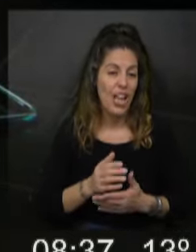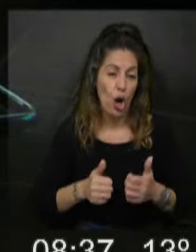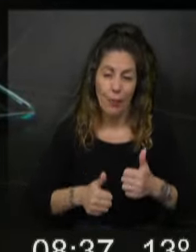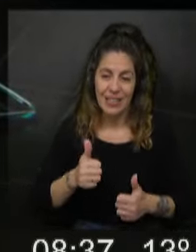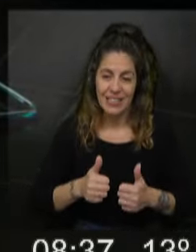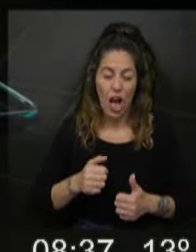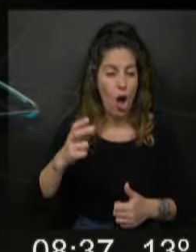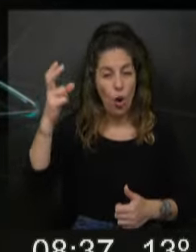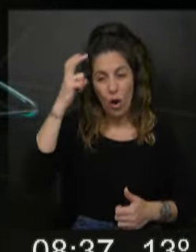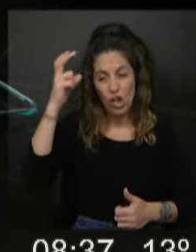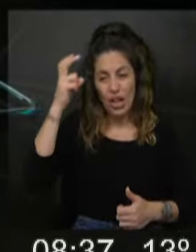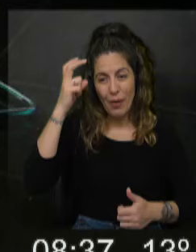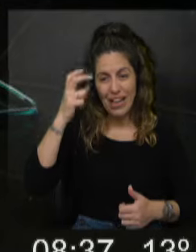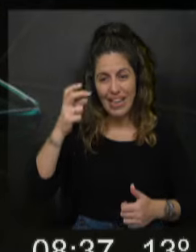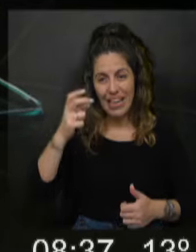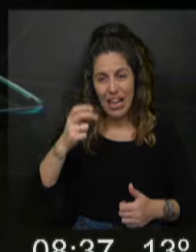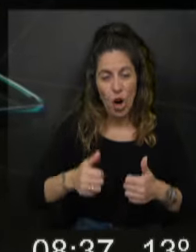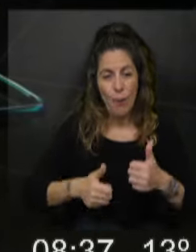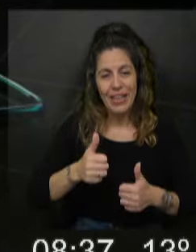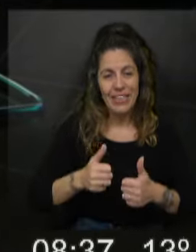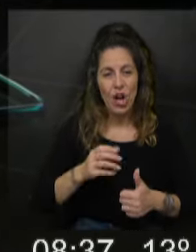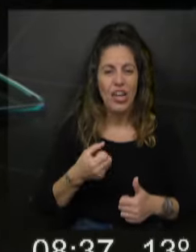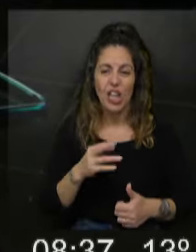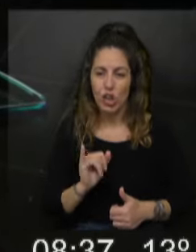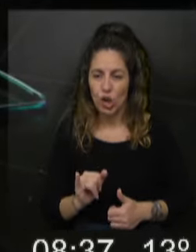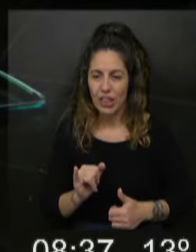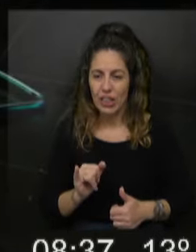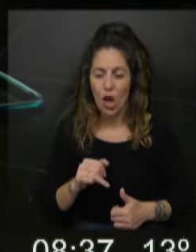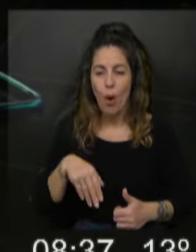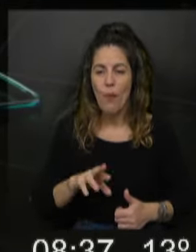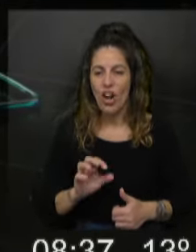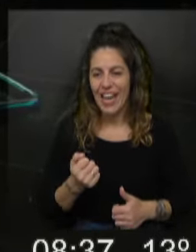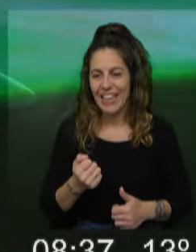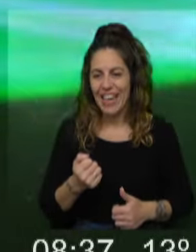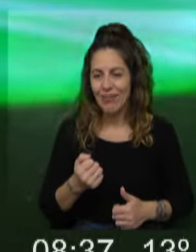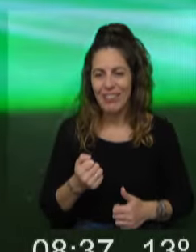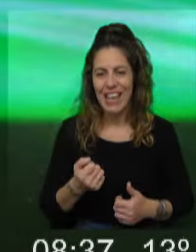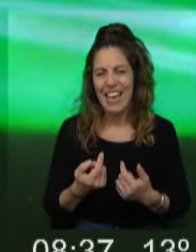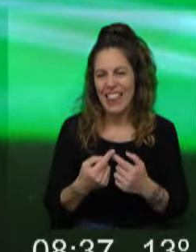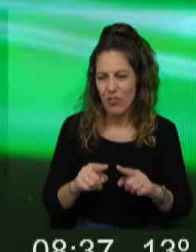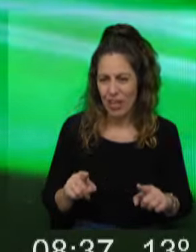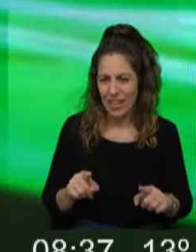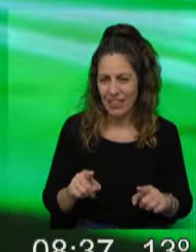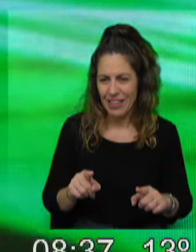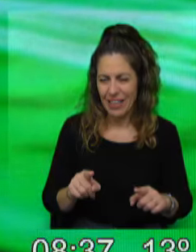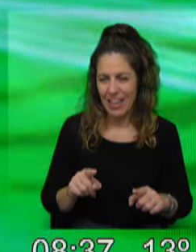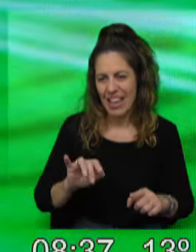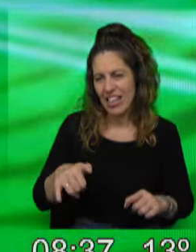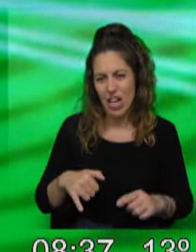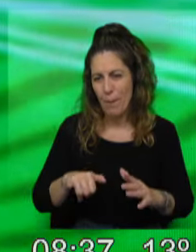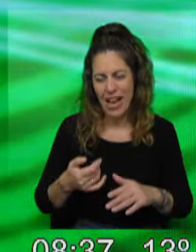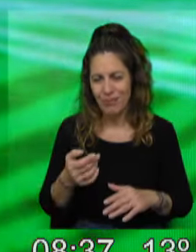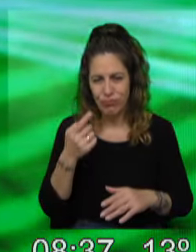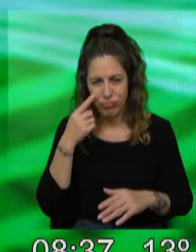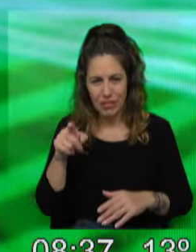Moreira la diferencia fue muy notable y la última interna en 2019 no parece si bien había cuatro